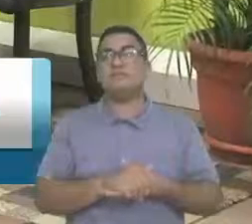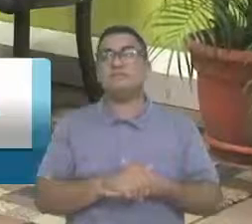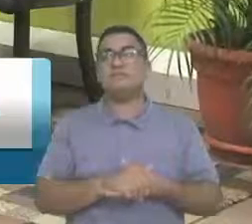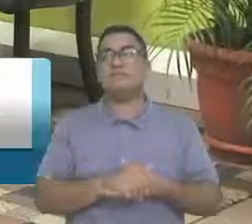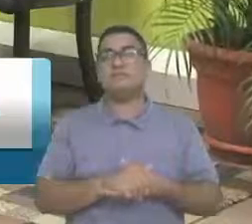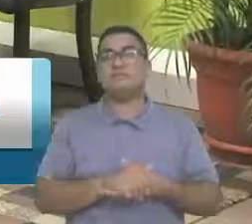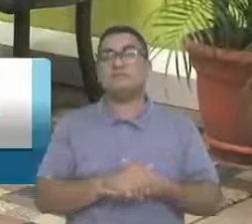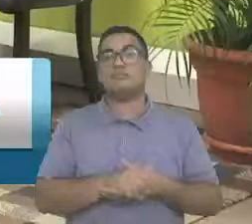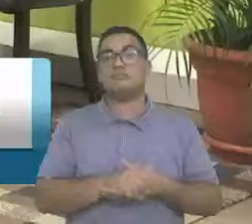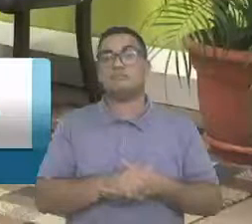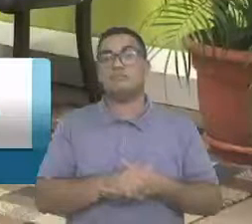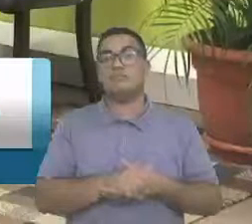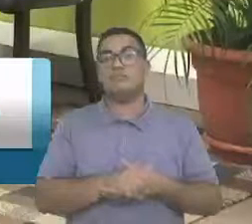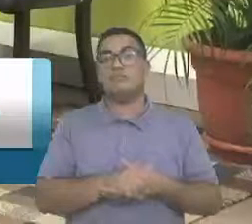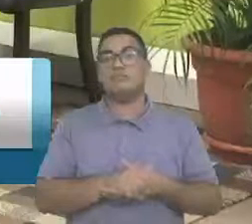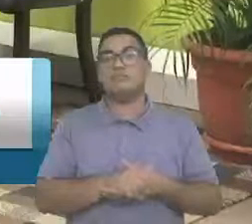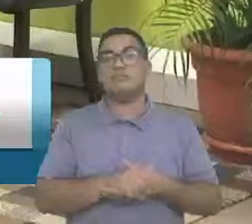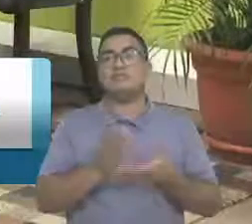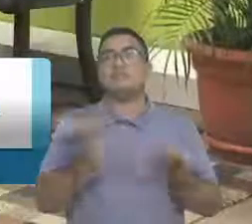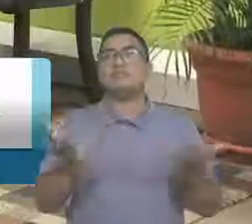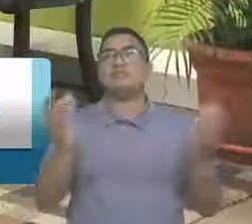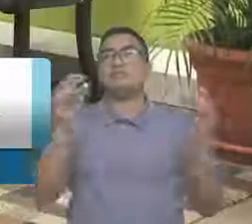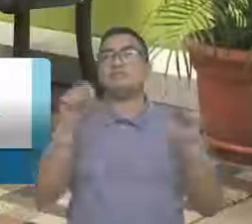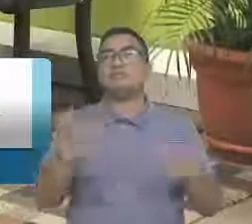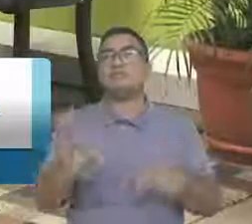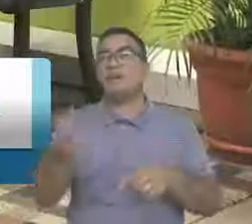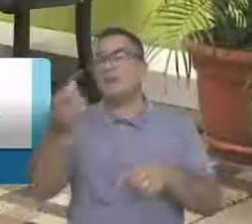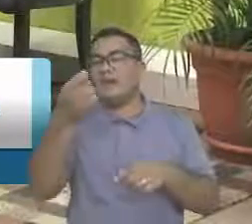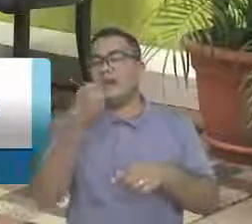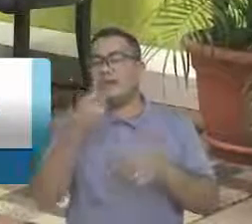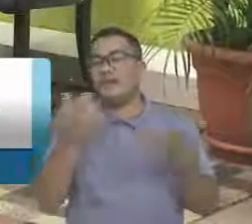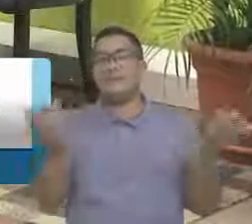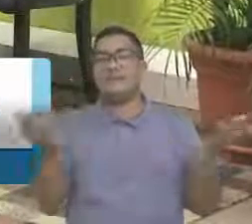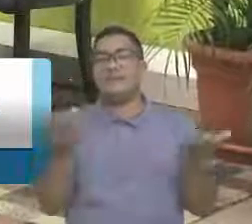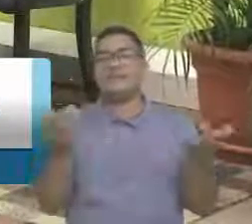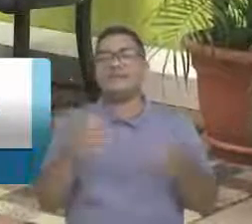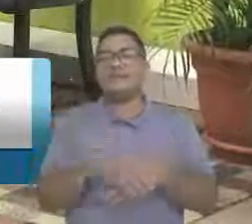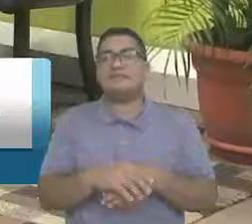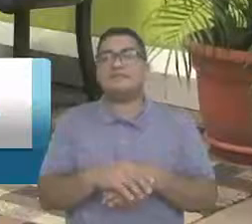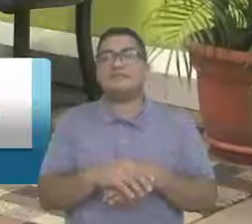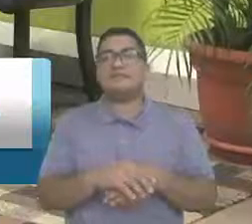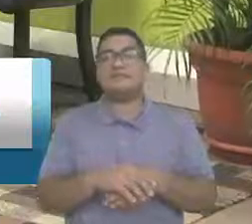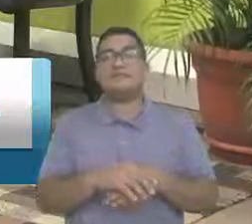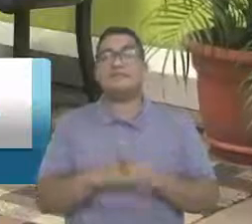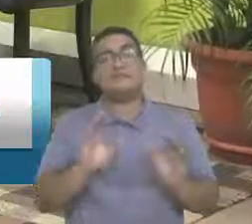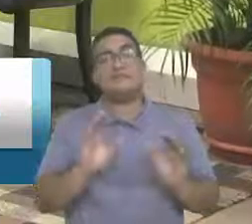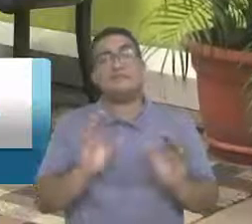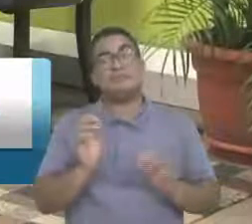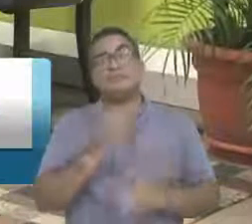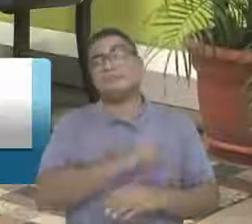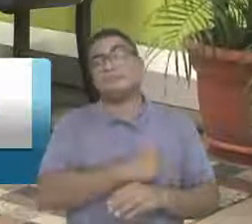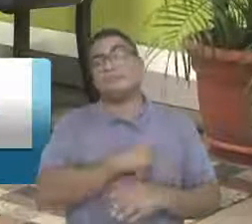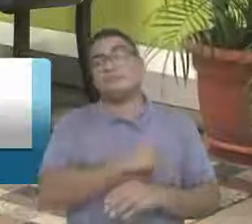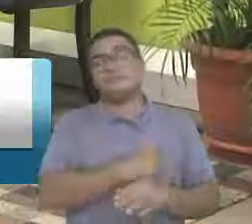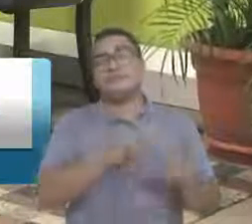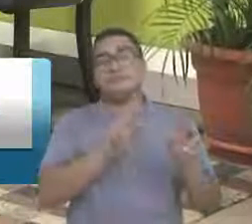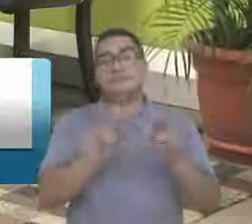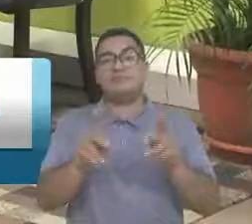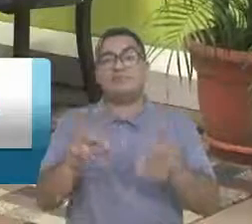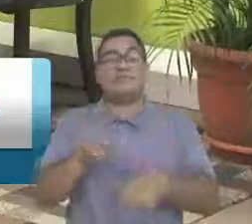muy así es. Ahora, hablemos del tratamiento. Lamentablemente, como yo le decía, hay personas que llegan